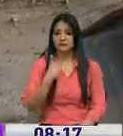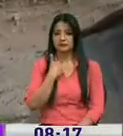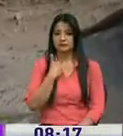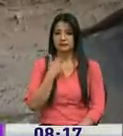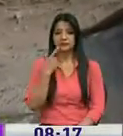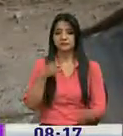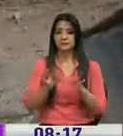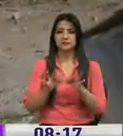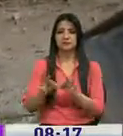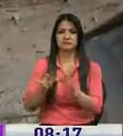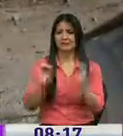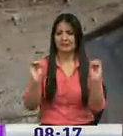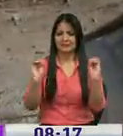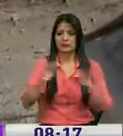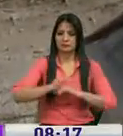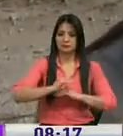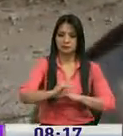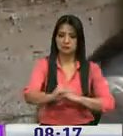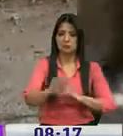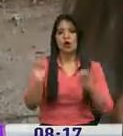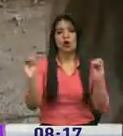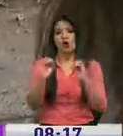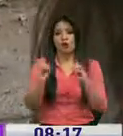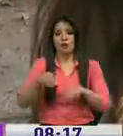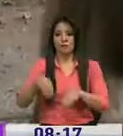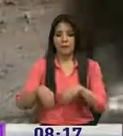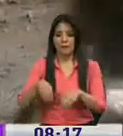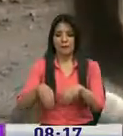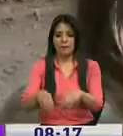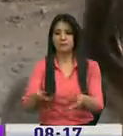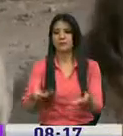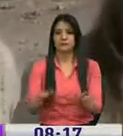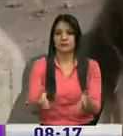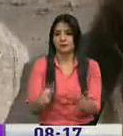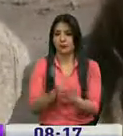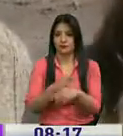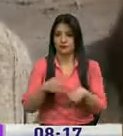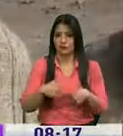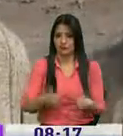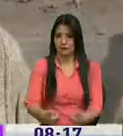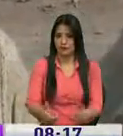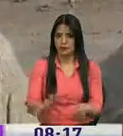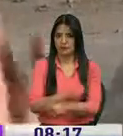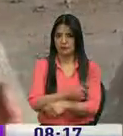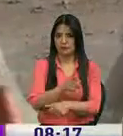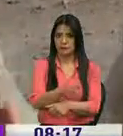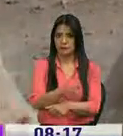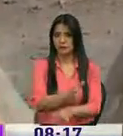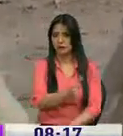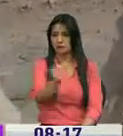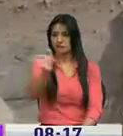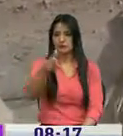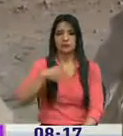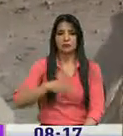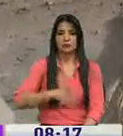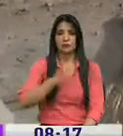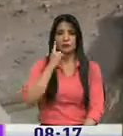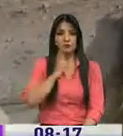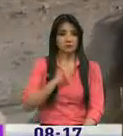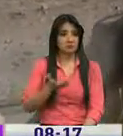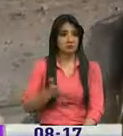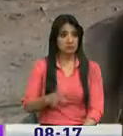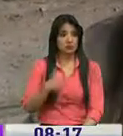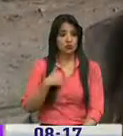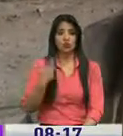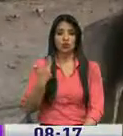dado paso a que este intercambiador tenga funcionamiento completo para la conexión de la Simón Bolívar. Hemos hecho